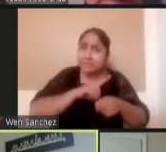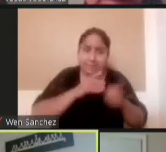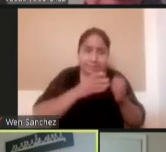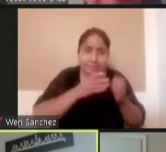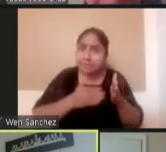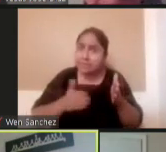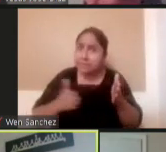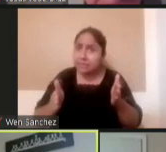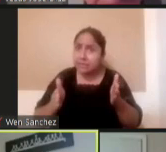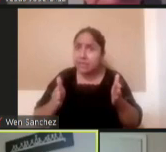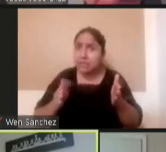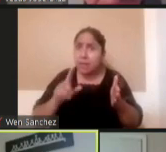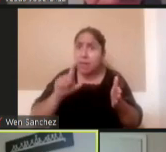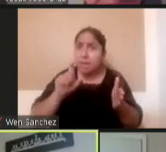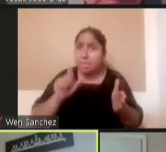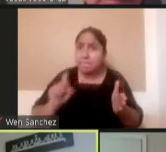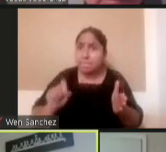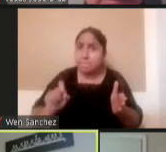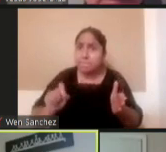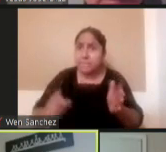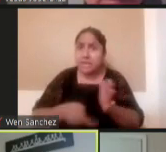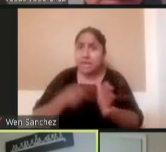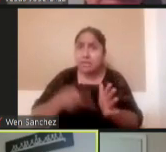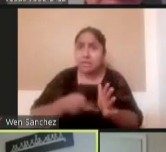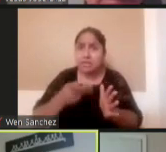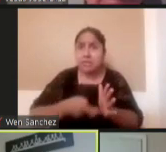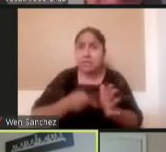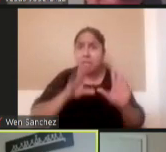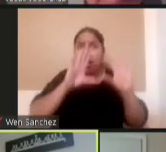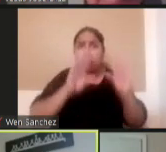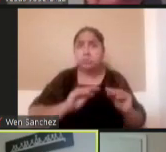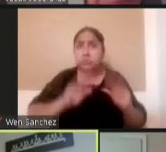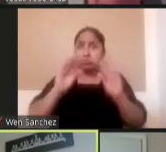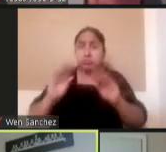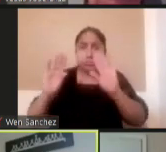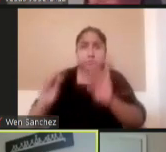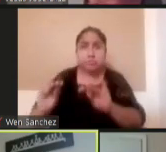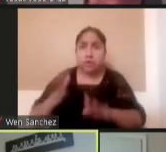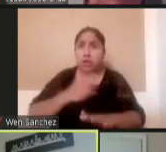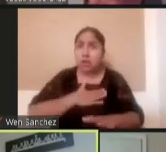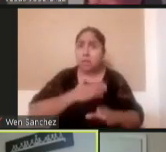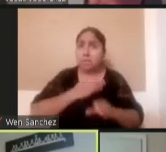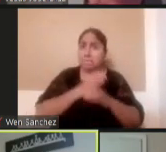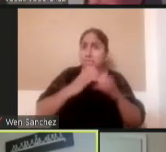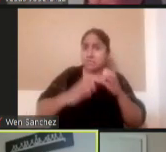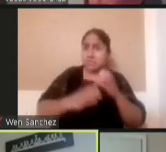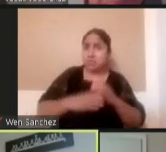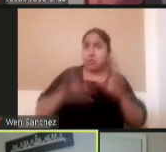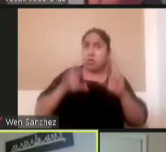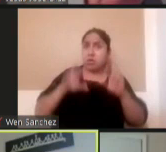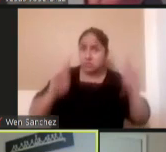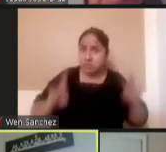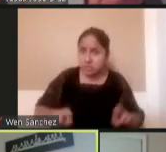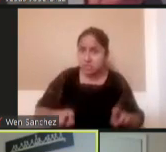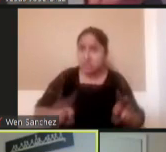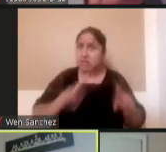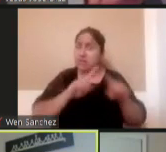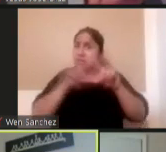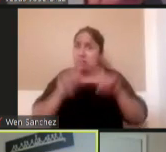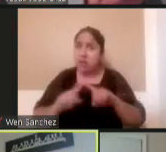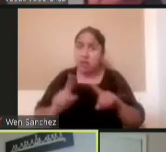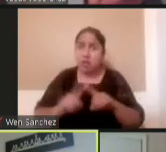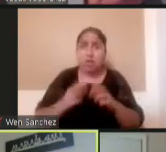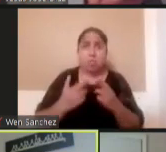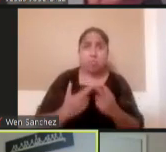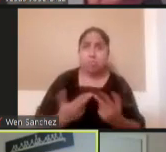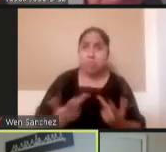sufrido desperfectos en nuestros aparatos eléctricos, electrónicos, baja presión de agua, nos